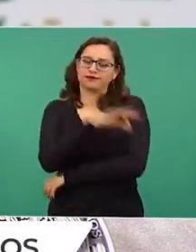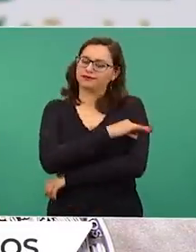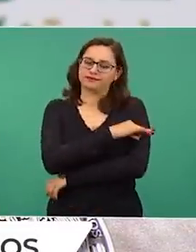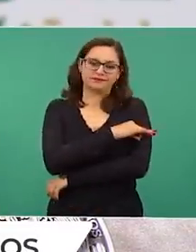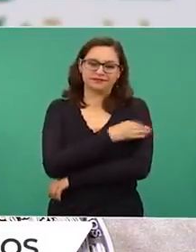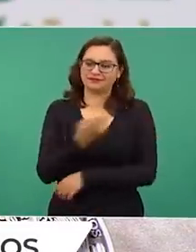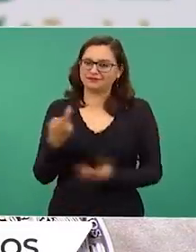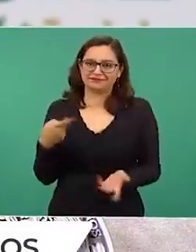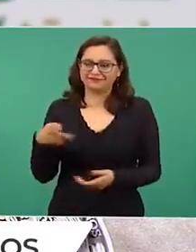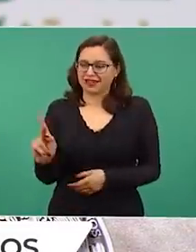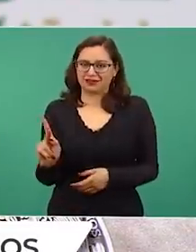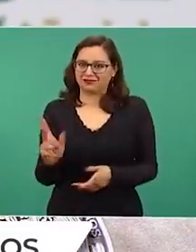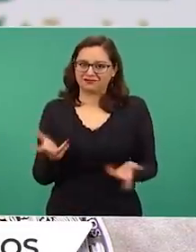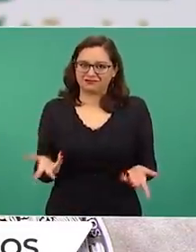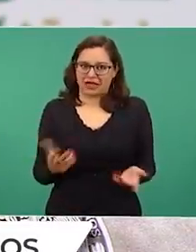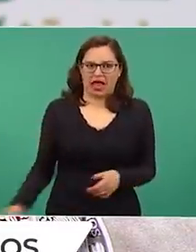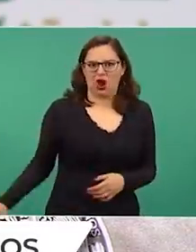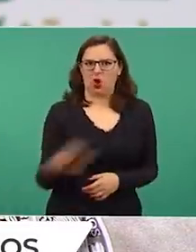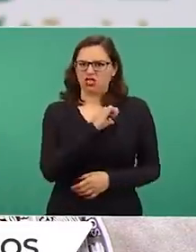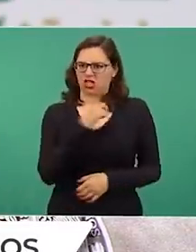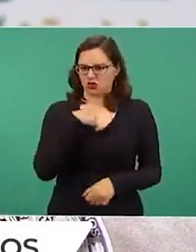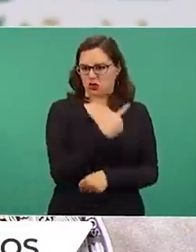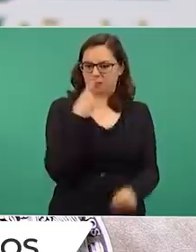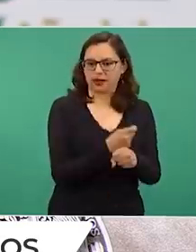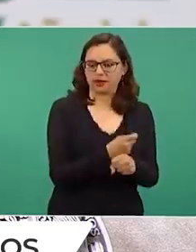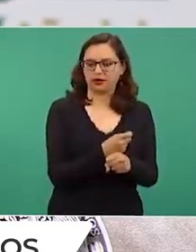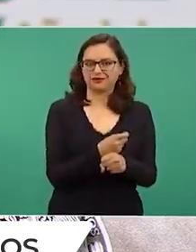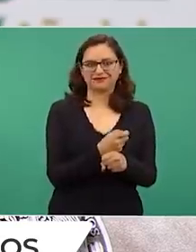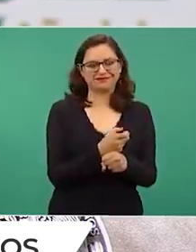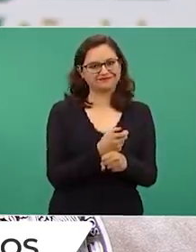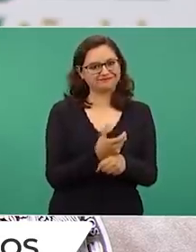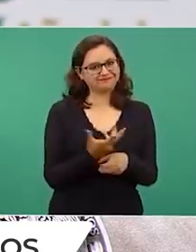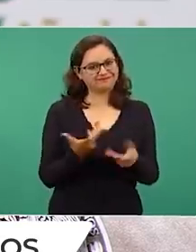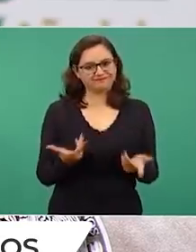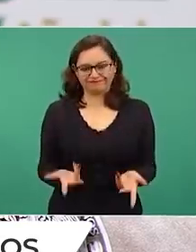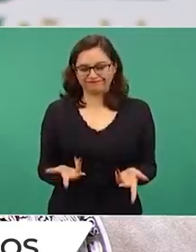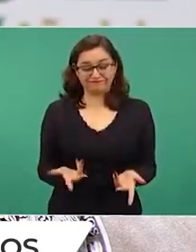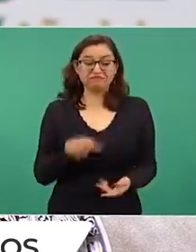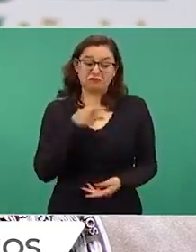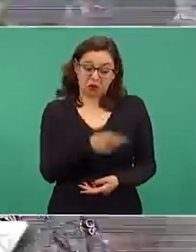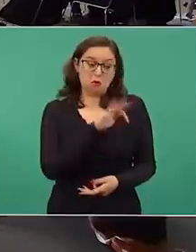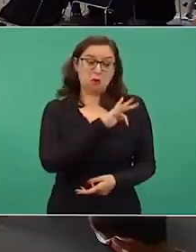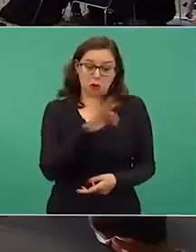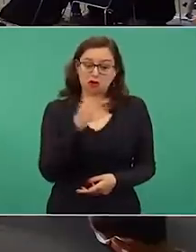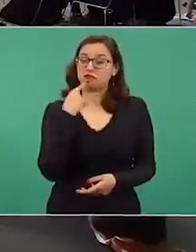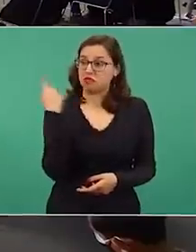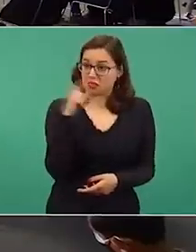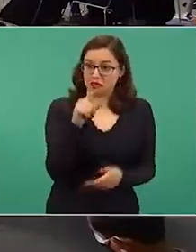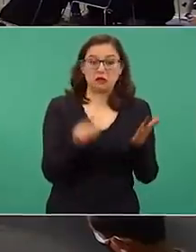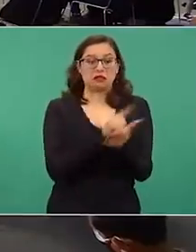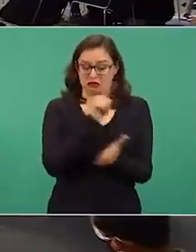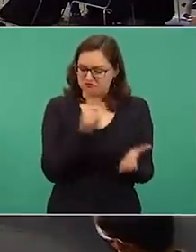visión extremadamente individualista que lleva a utilizar un recurso, está claro, legítimo, también